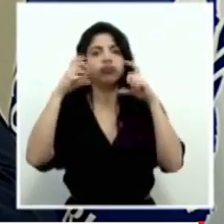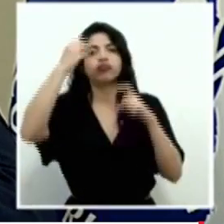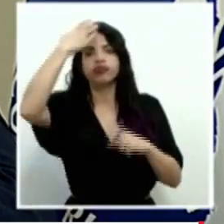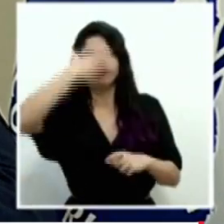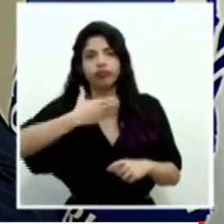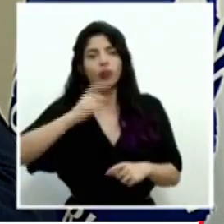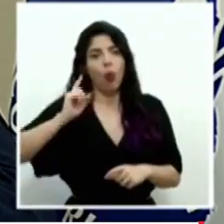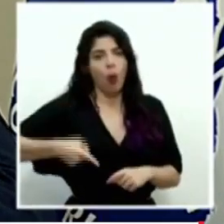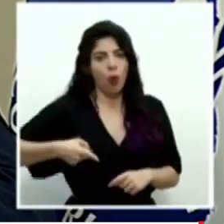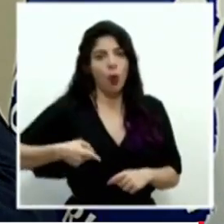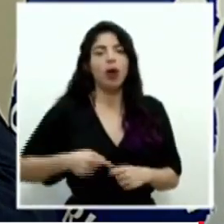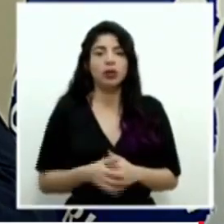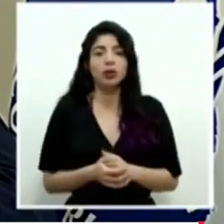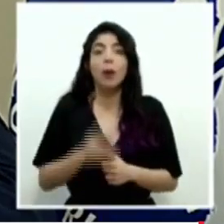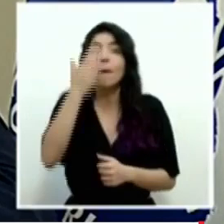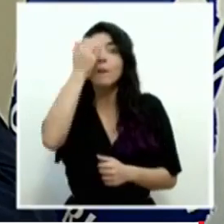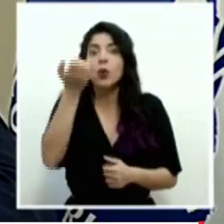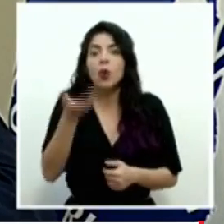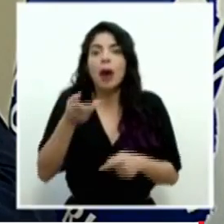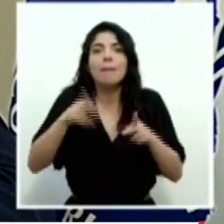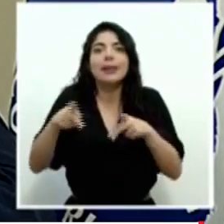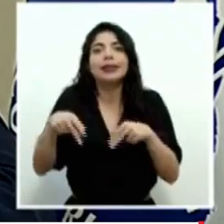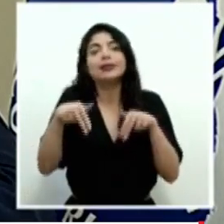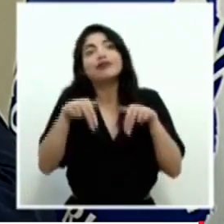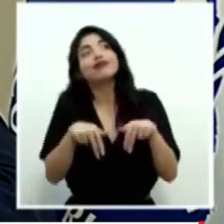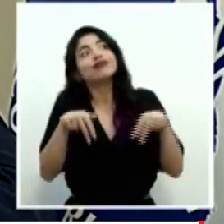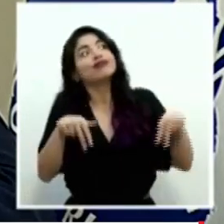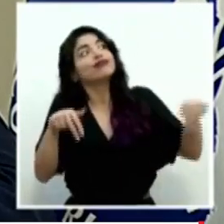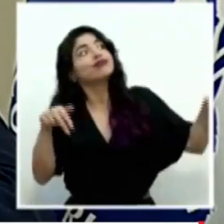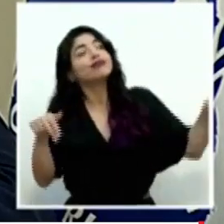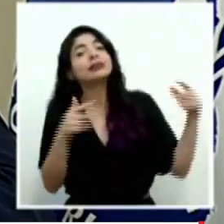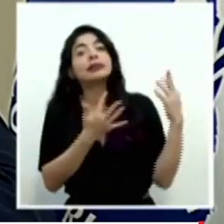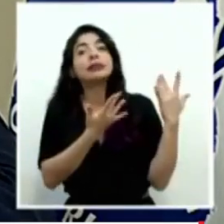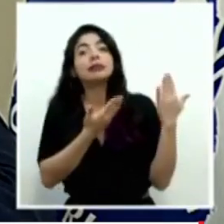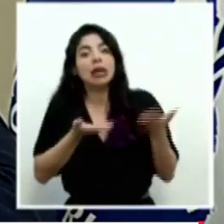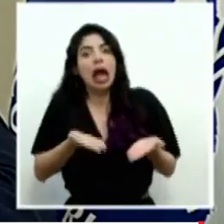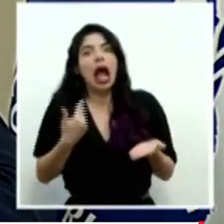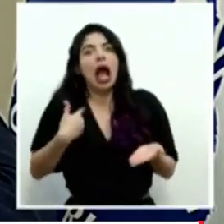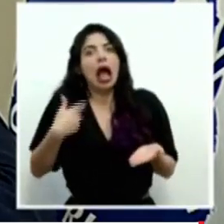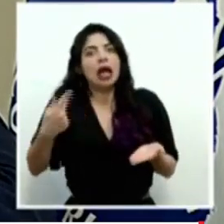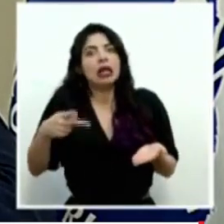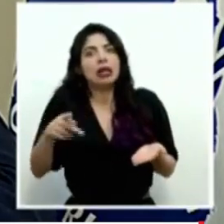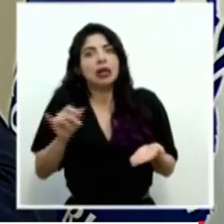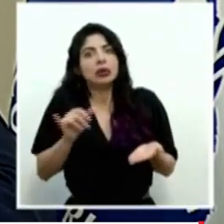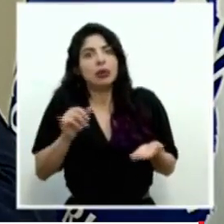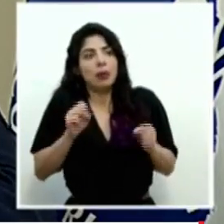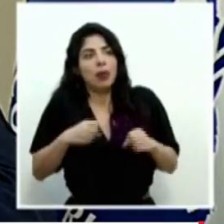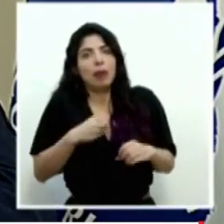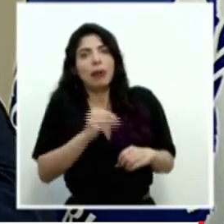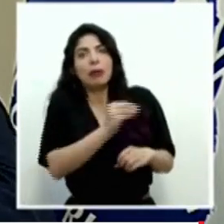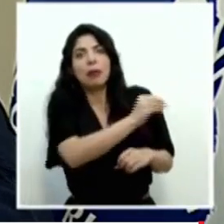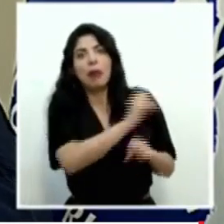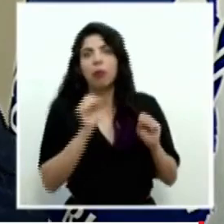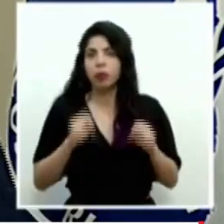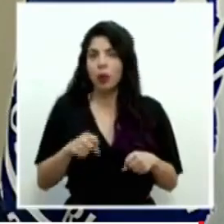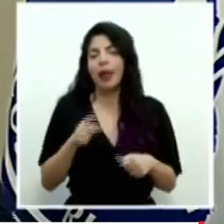autobuses, considerando pues que hay un periodo ahí de espera y que también puede haber un riesgo de transmisión.